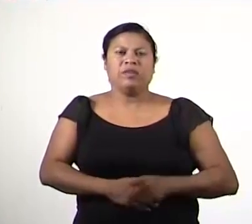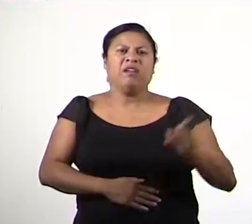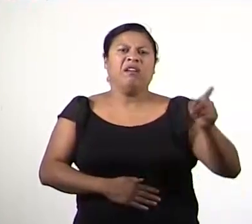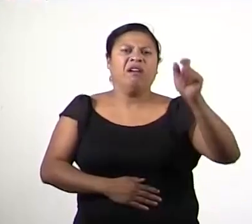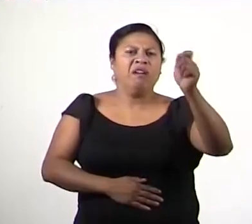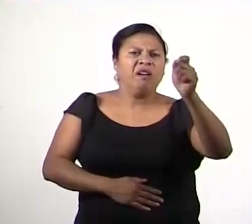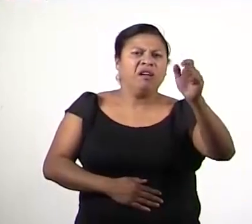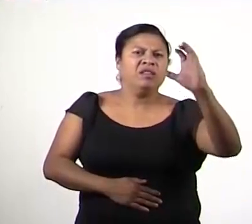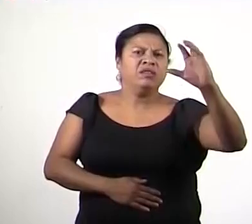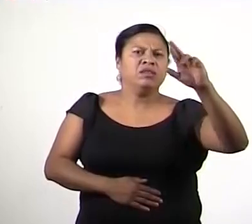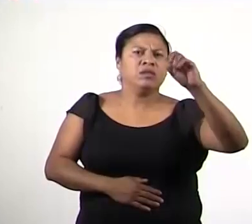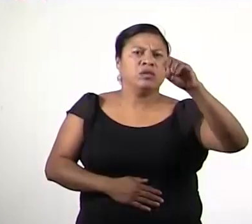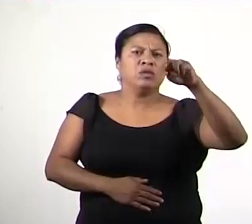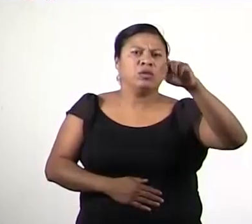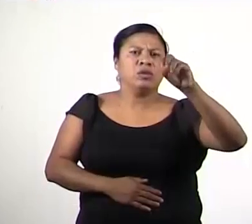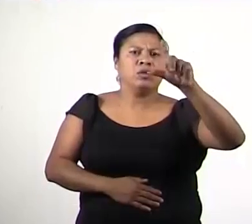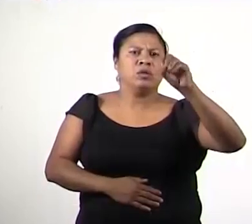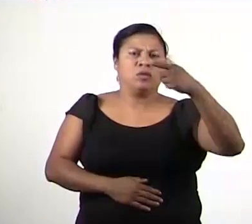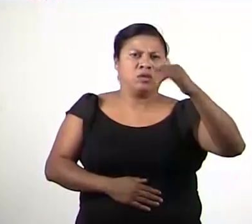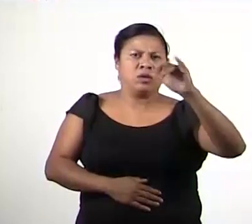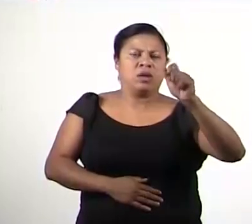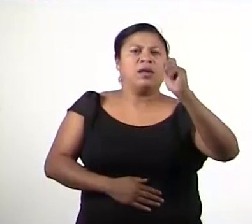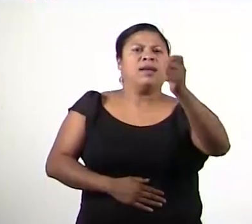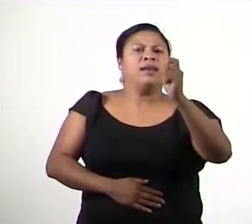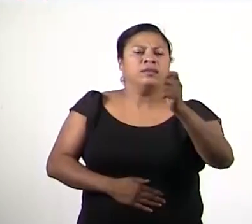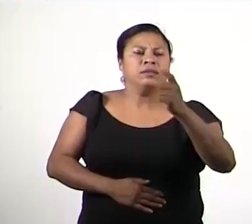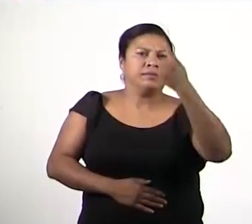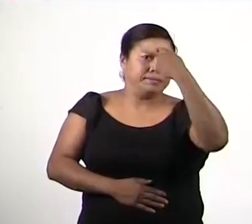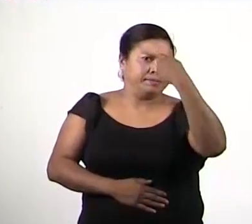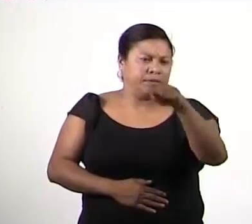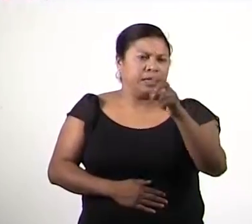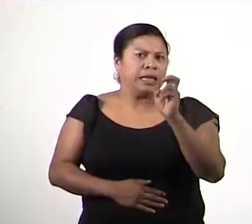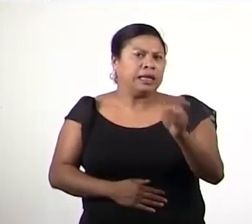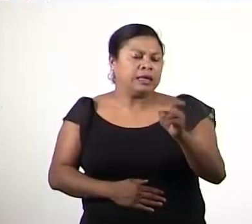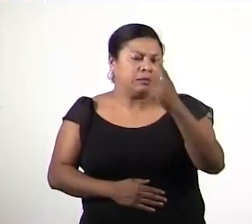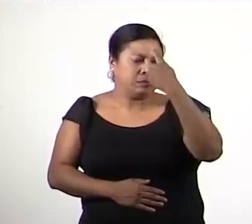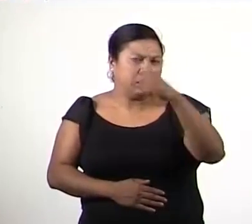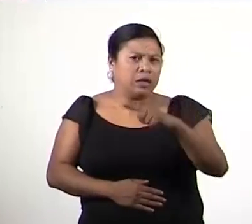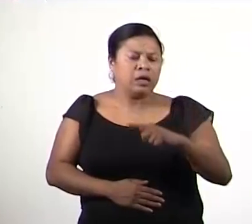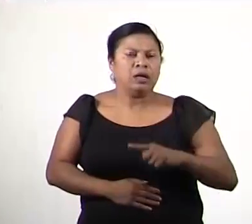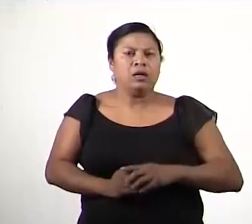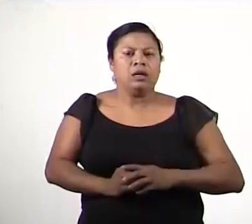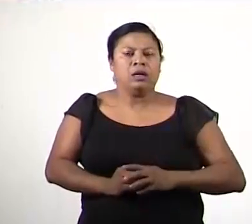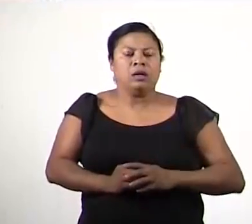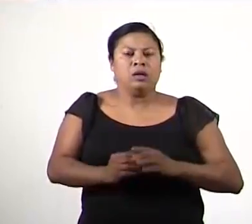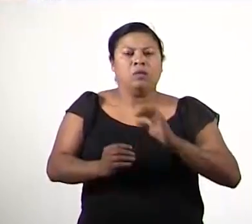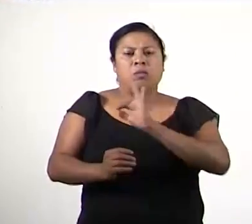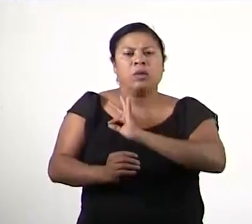Esta cronología de hechos nos va a permitir muy